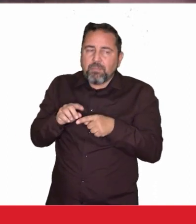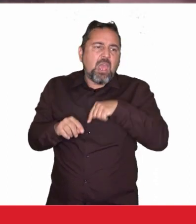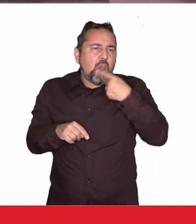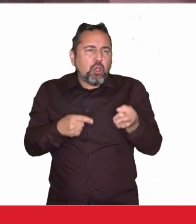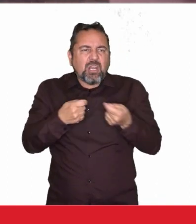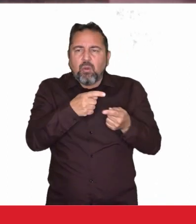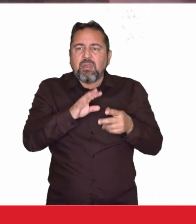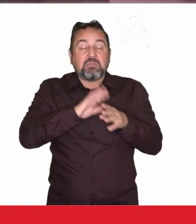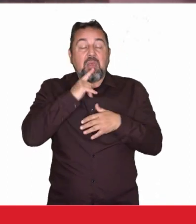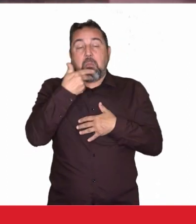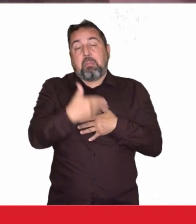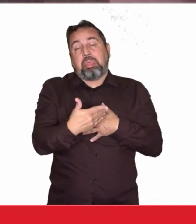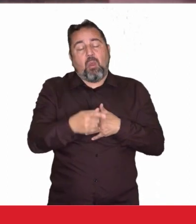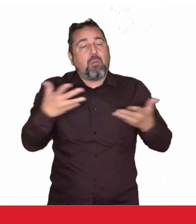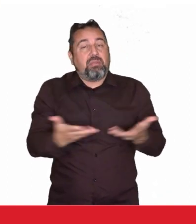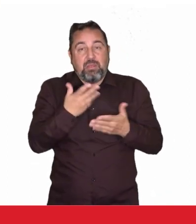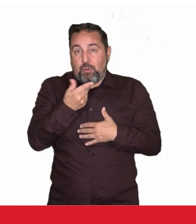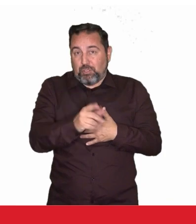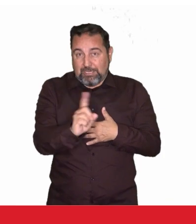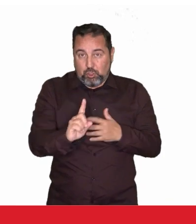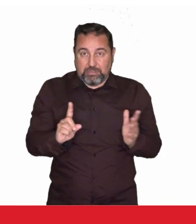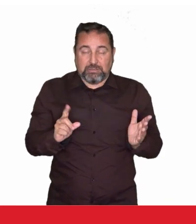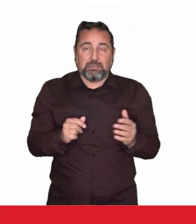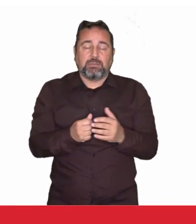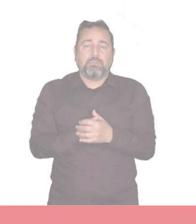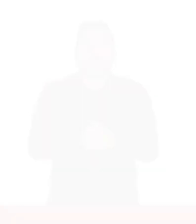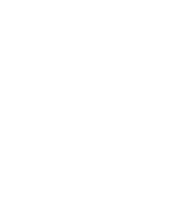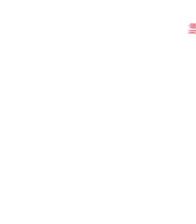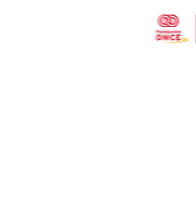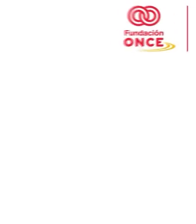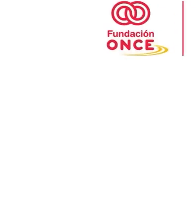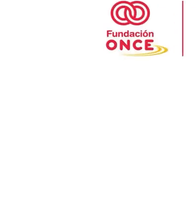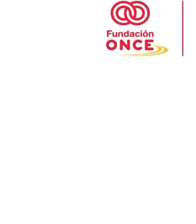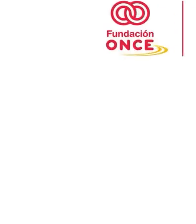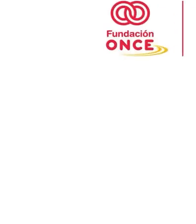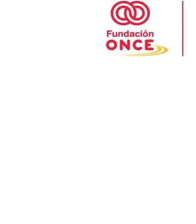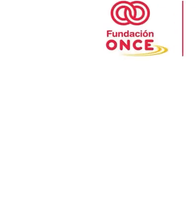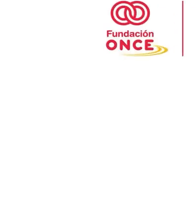es fundamental, en otro puede ser absolutamente secundario o superfluo.